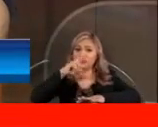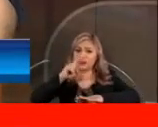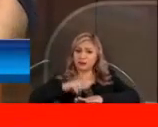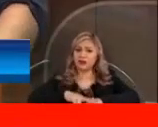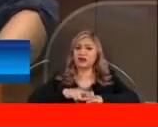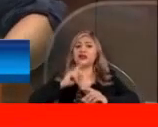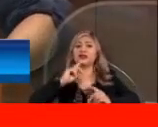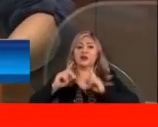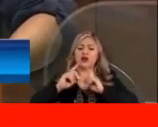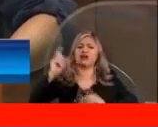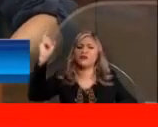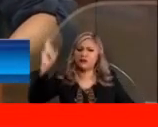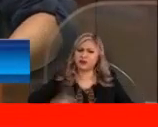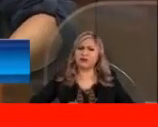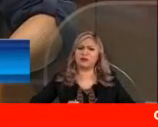un seguro.